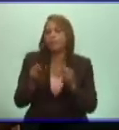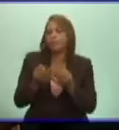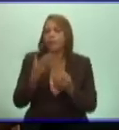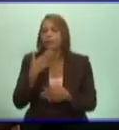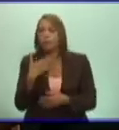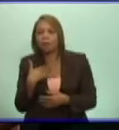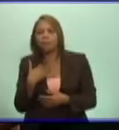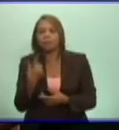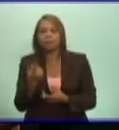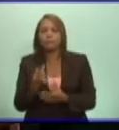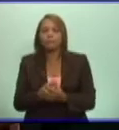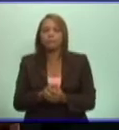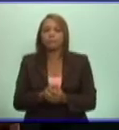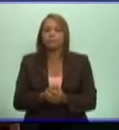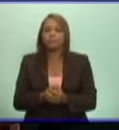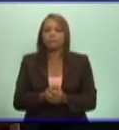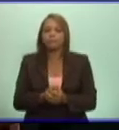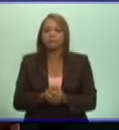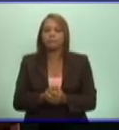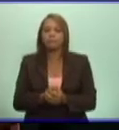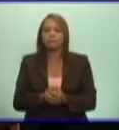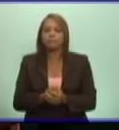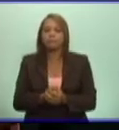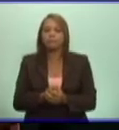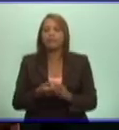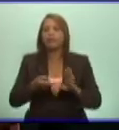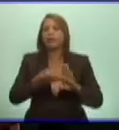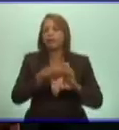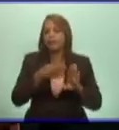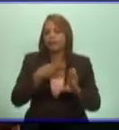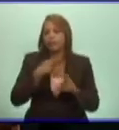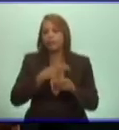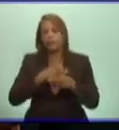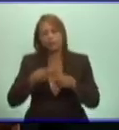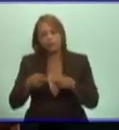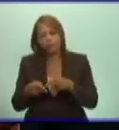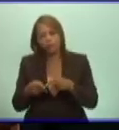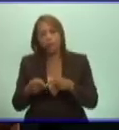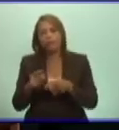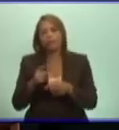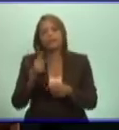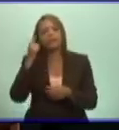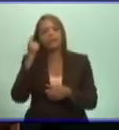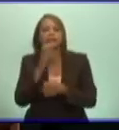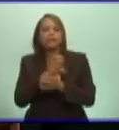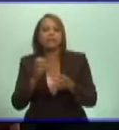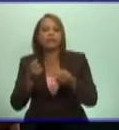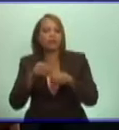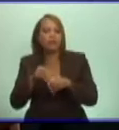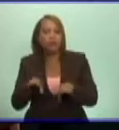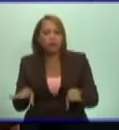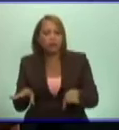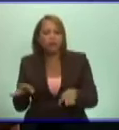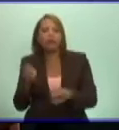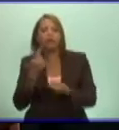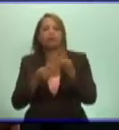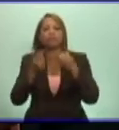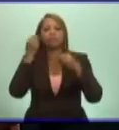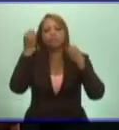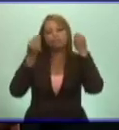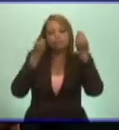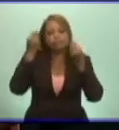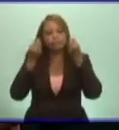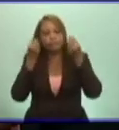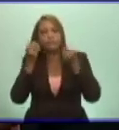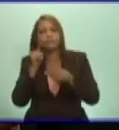trabajos prácticos integradores de las asignaturas Historia, Ciencias Naturales, algunas preocupaciones que todavía quedan